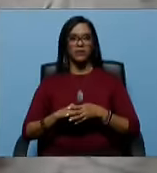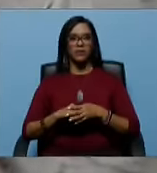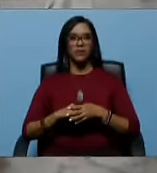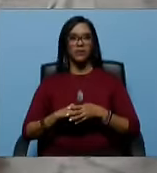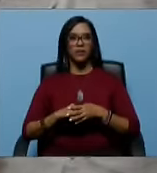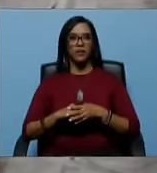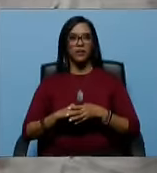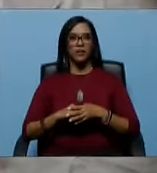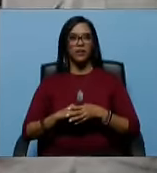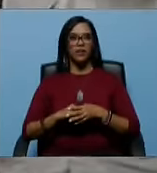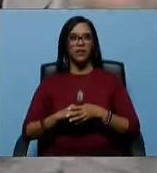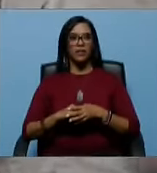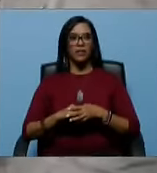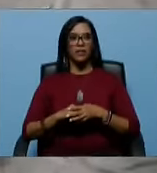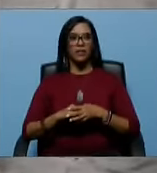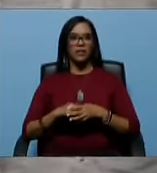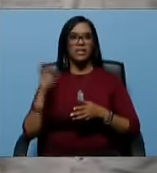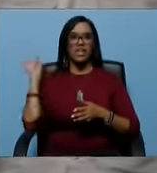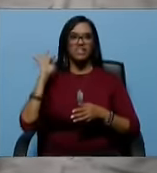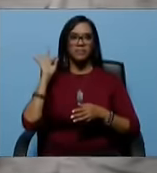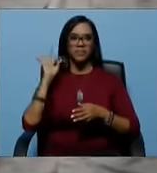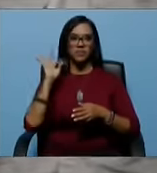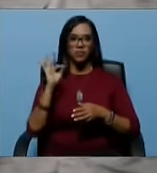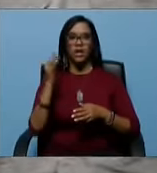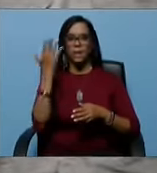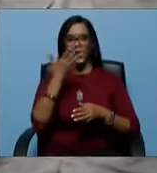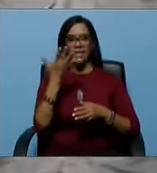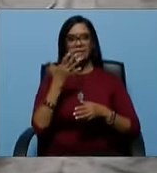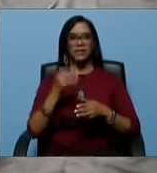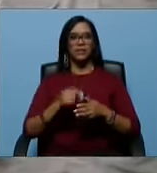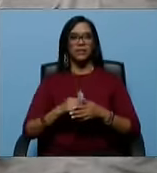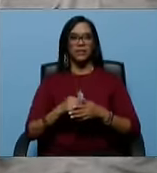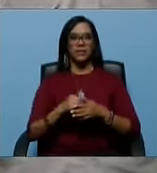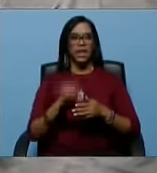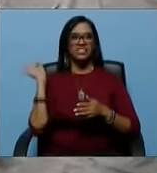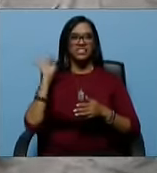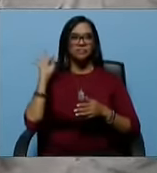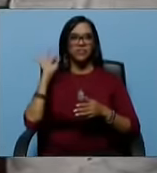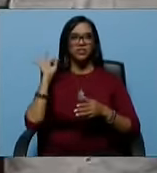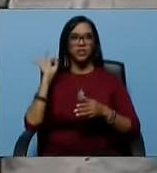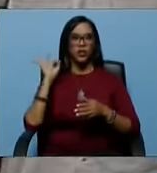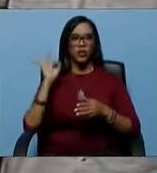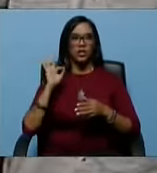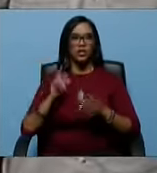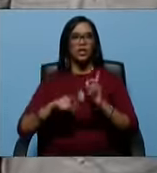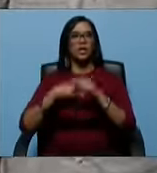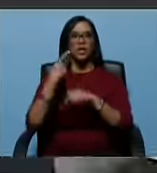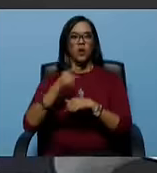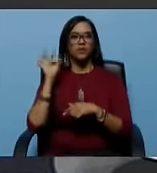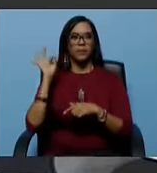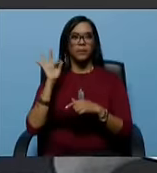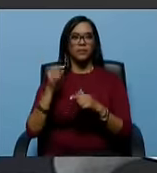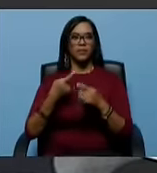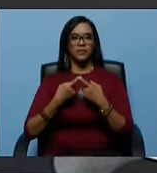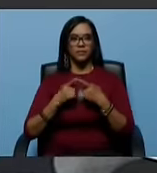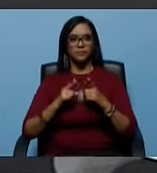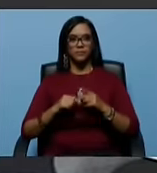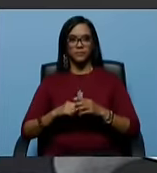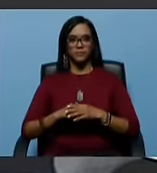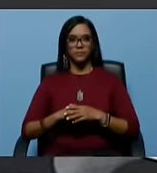y expresiones similares. ¿Es expresiones el término? Y otras expresiones similares.